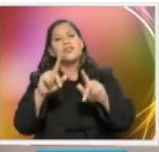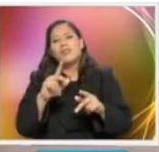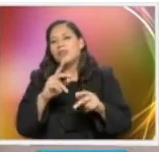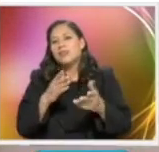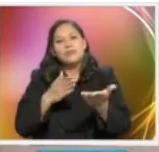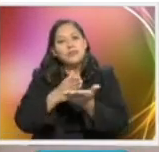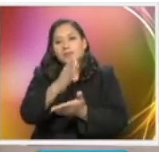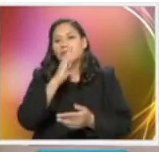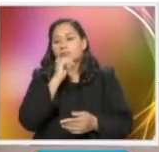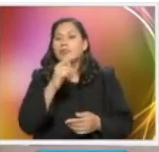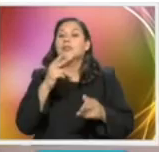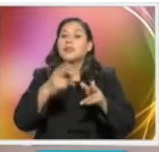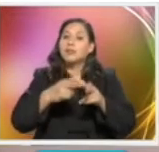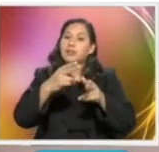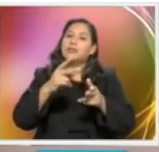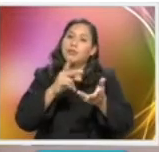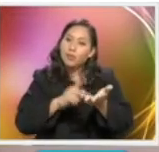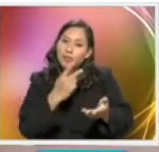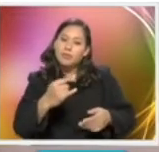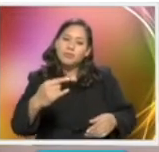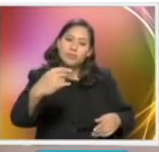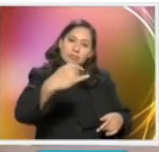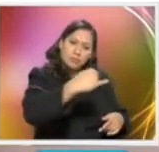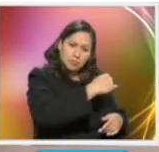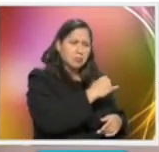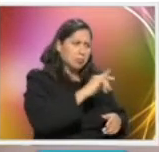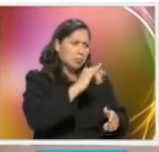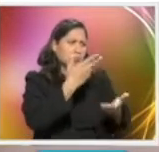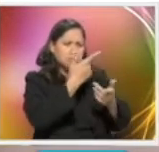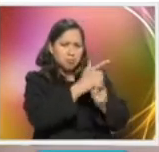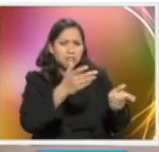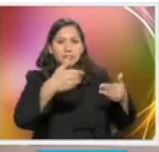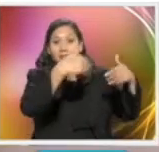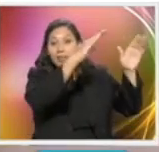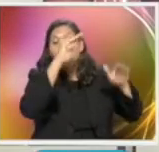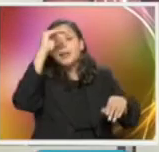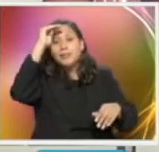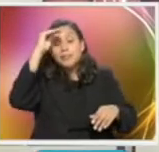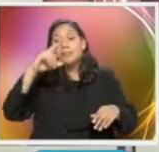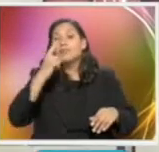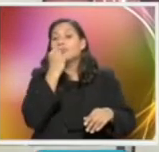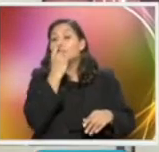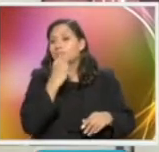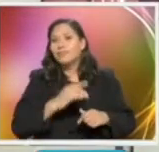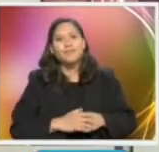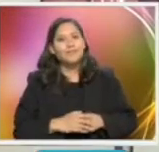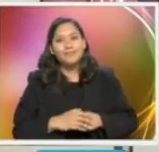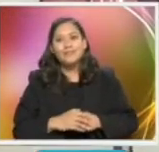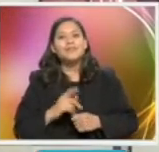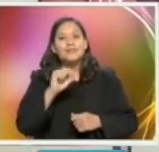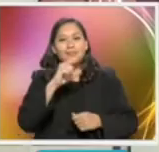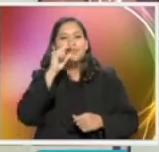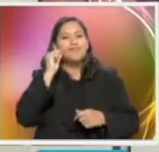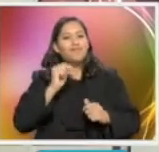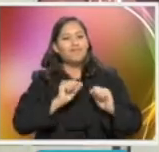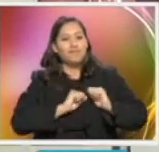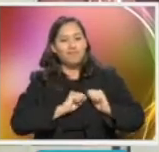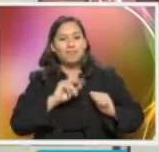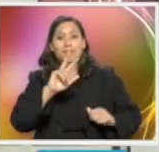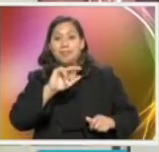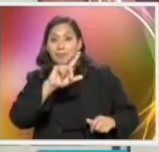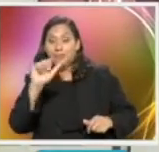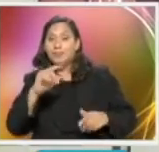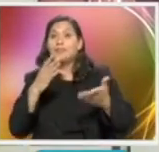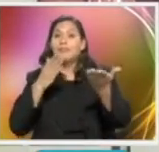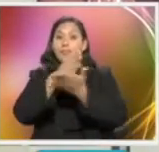que se tiene que regresar el tren. Entonces los federales le dicen que se regrese creyendo que son los propios federales. Y no, son los villistas que cuando llegan